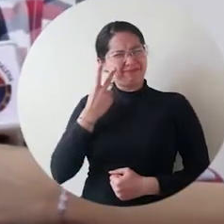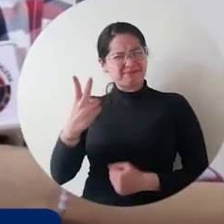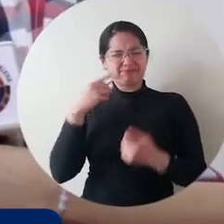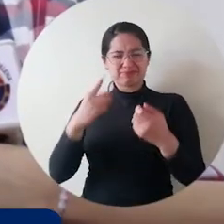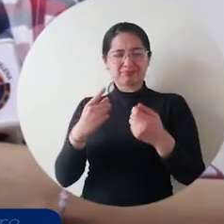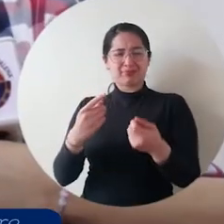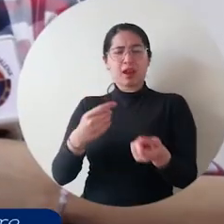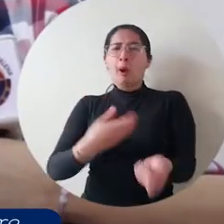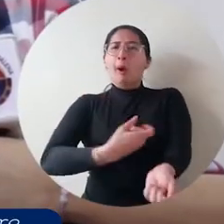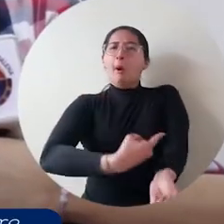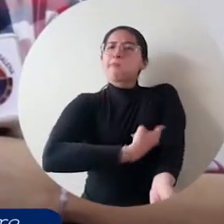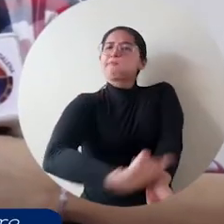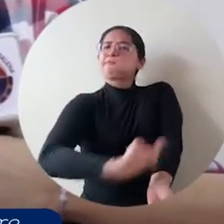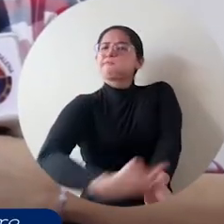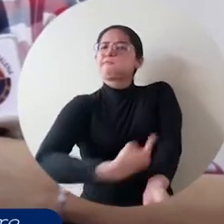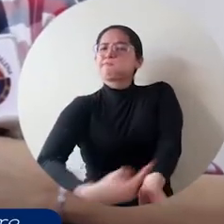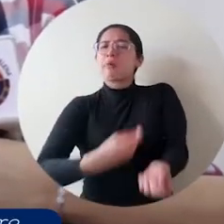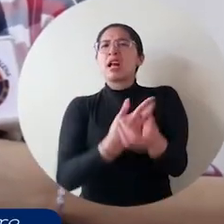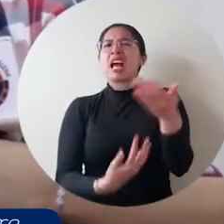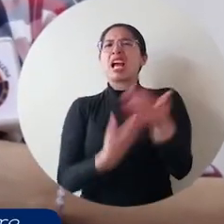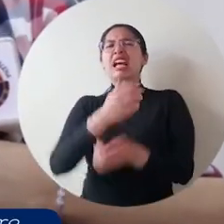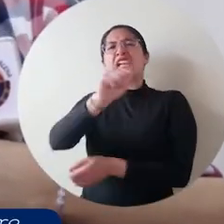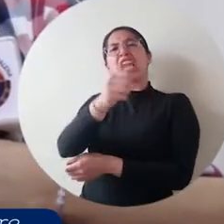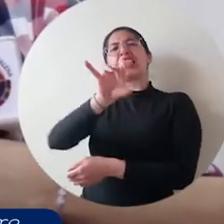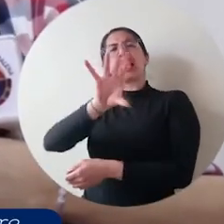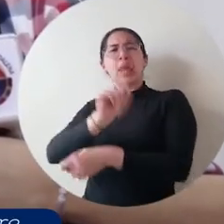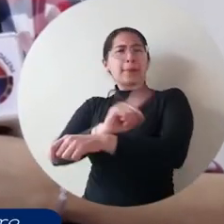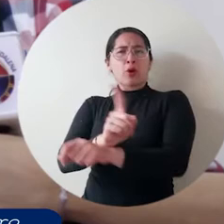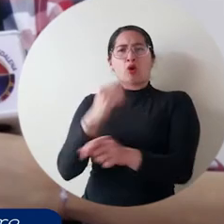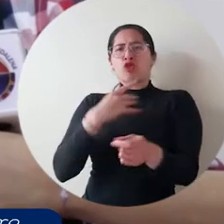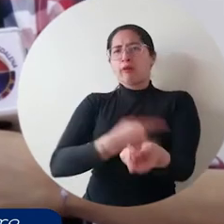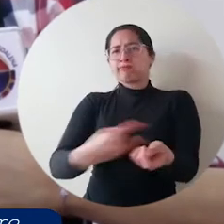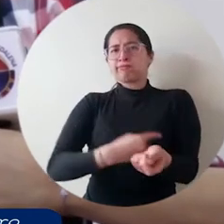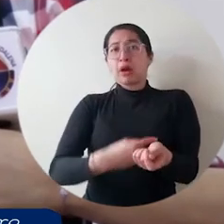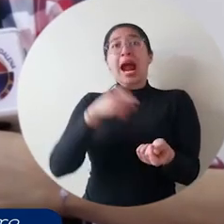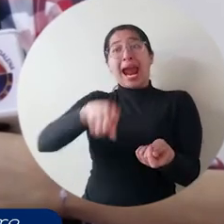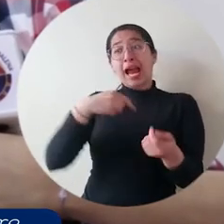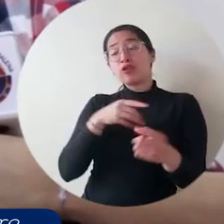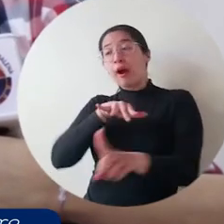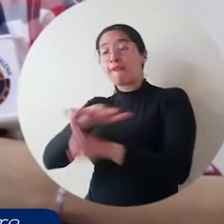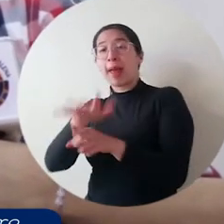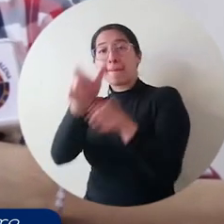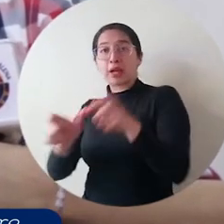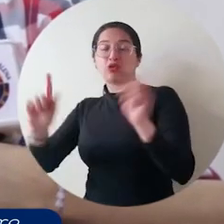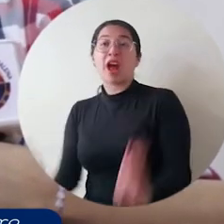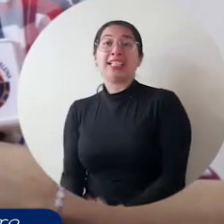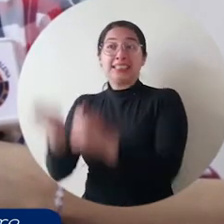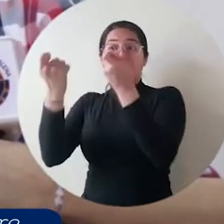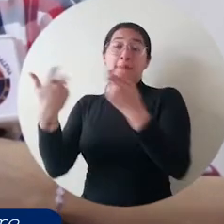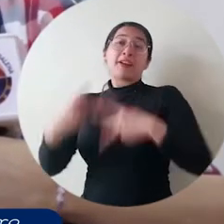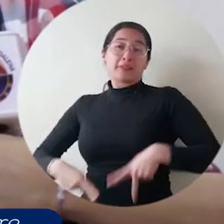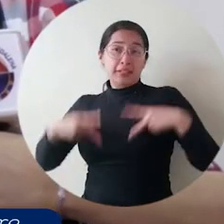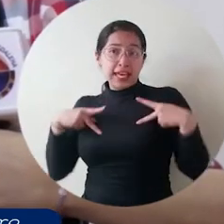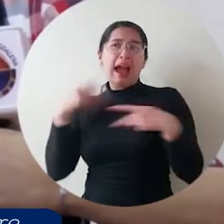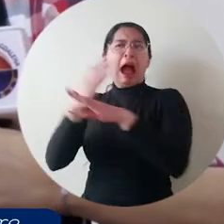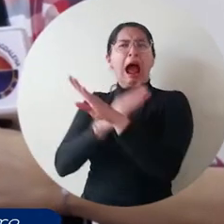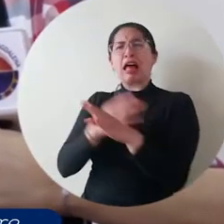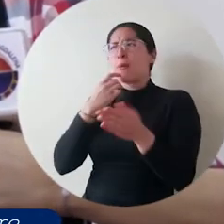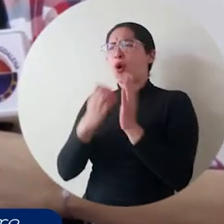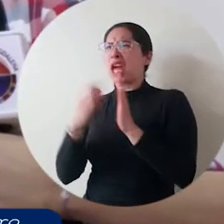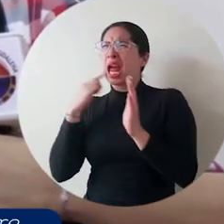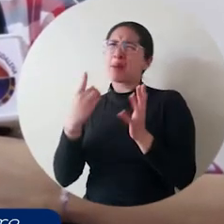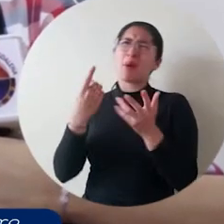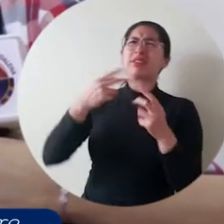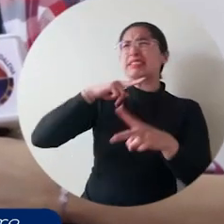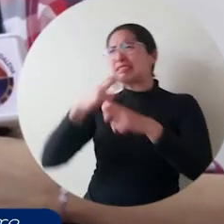en 10, 15 minutos se llena, salvas la vida de personas que posiblemente no podrían tener un resto